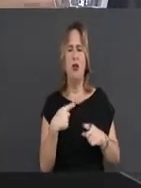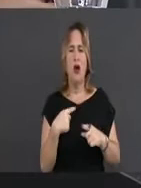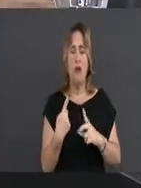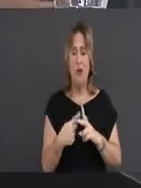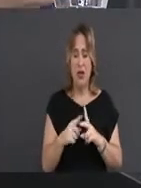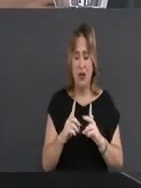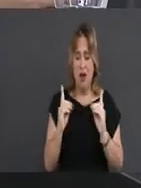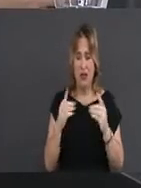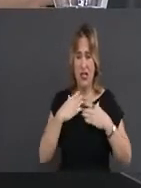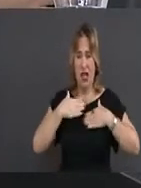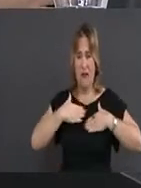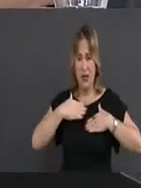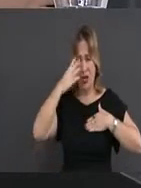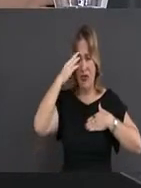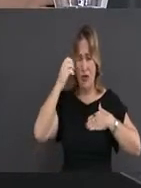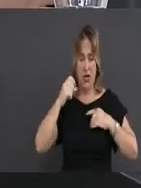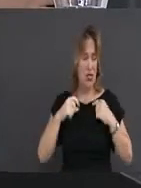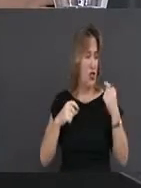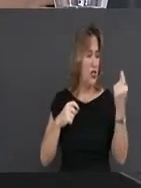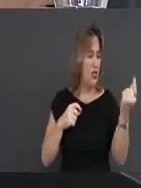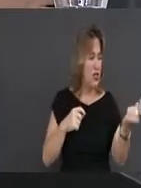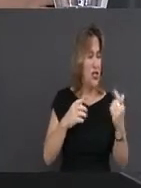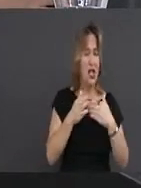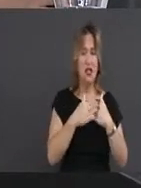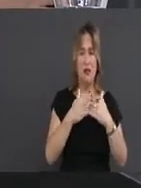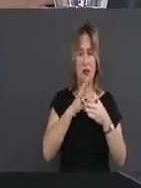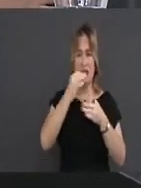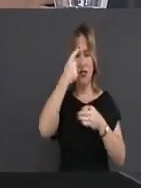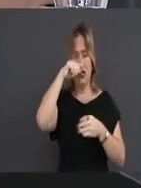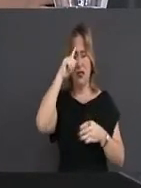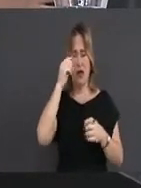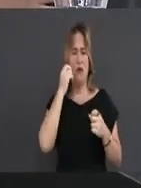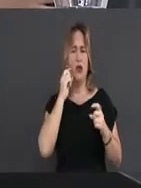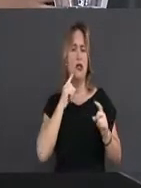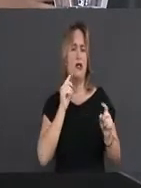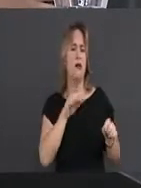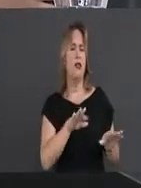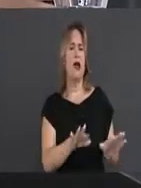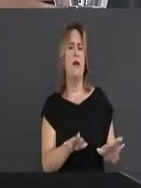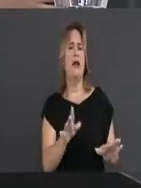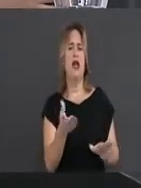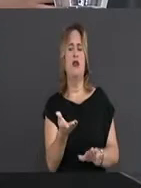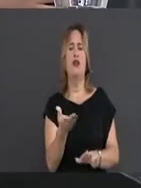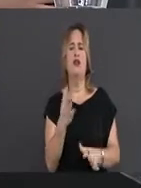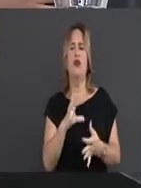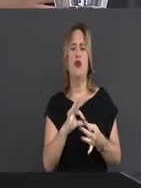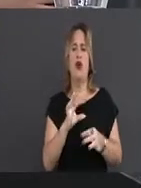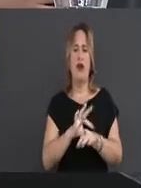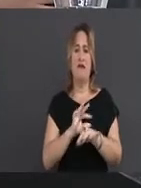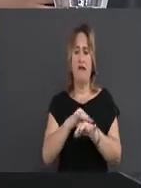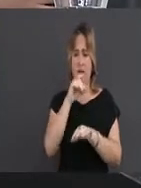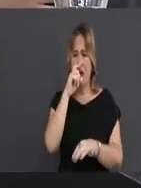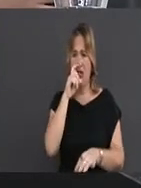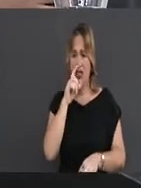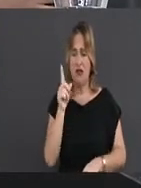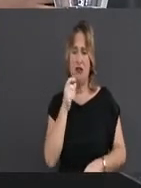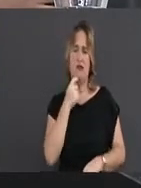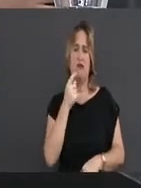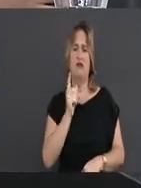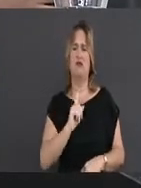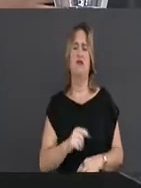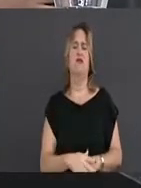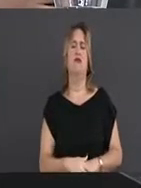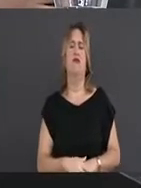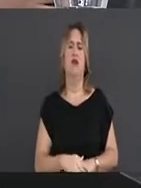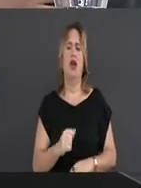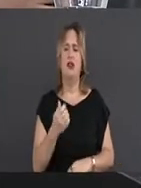en la oficina mía, ni en la del ICE, usted puede vivir convencido que eso está trabado. 24, en mi oficina no amanece un documento,